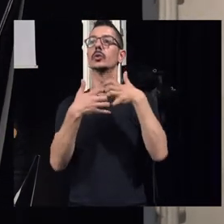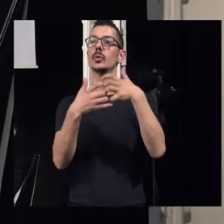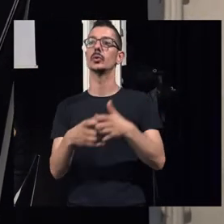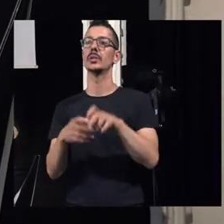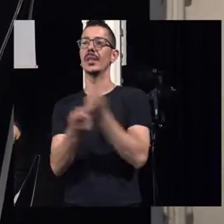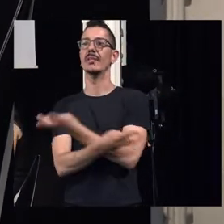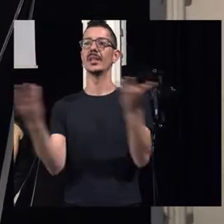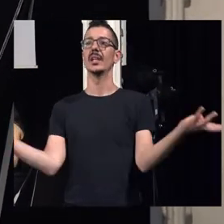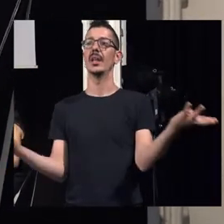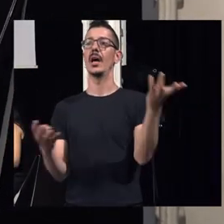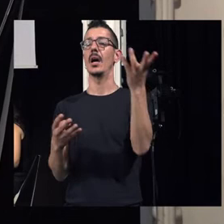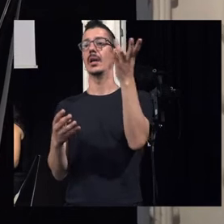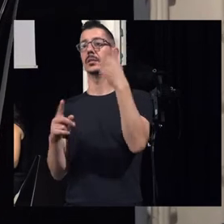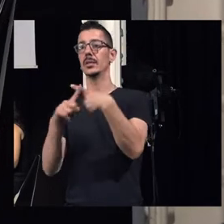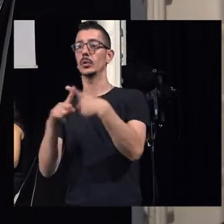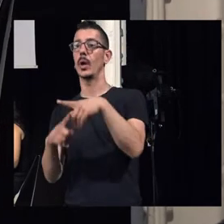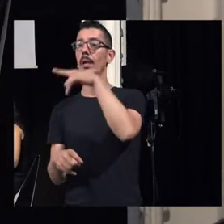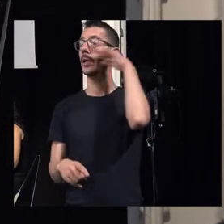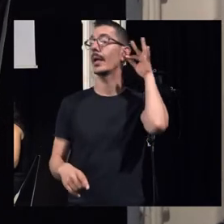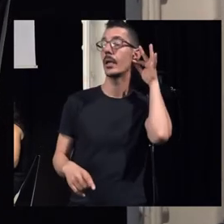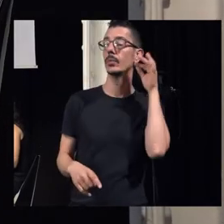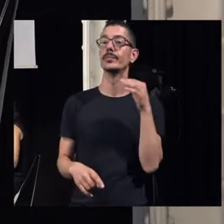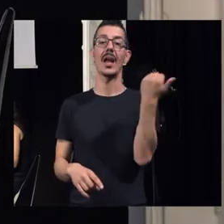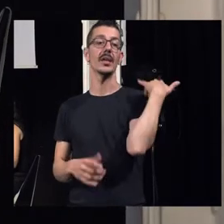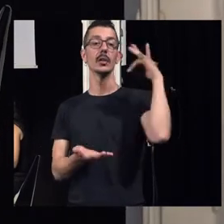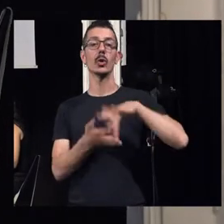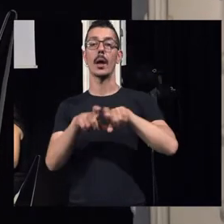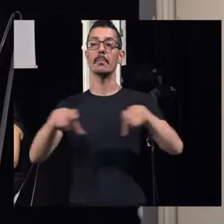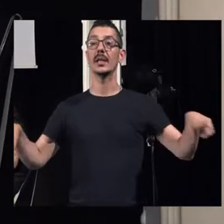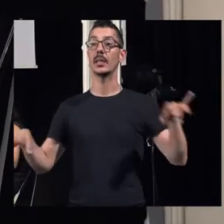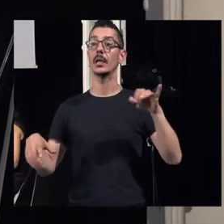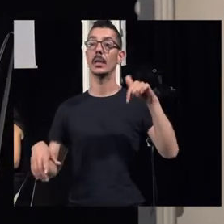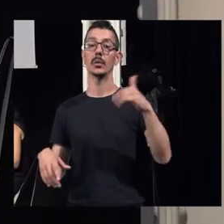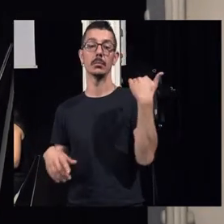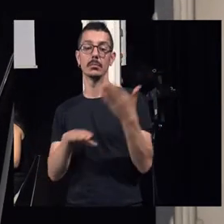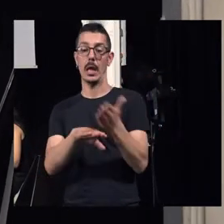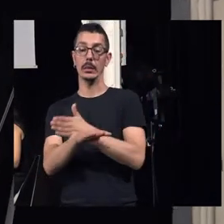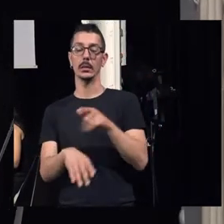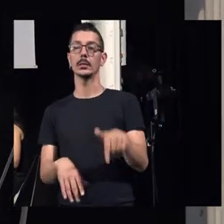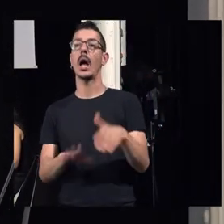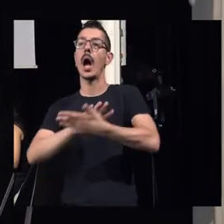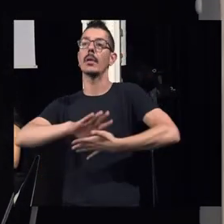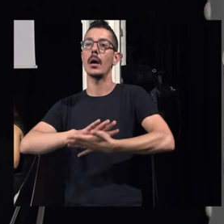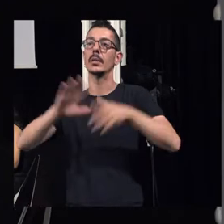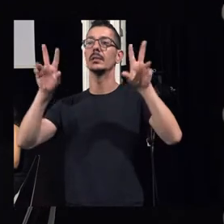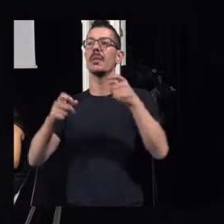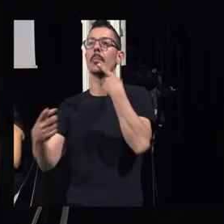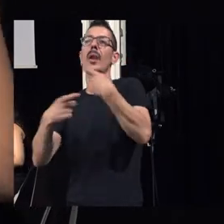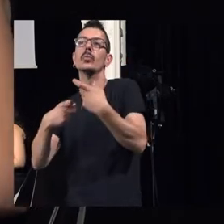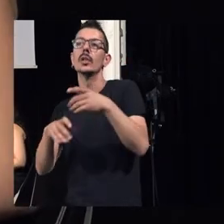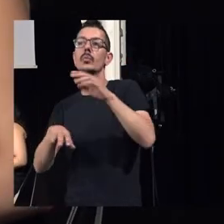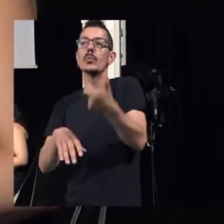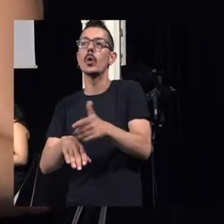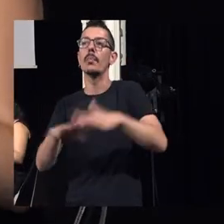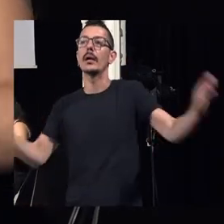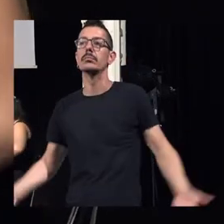en la inauguración, así como en la mesa precedente, algunas de las preguntas y de las intervenciones apuntaban a pensar precisamente esta idea